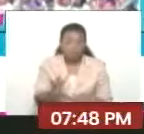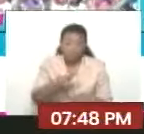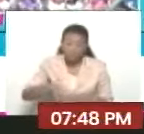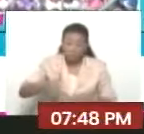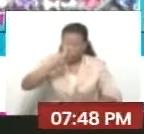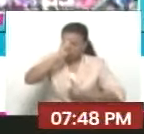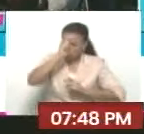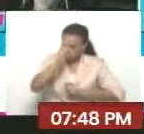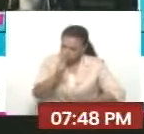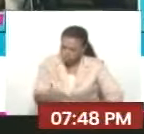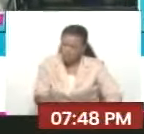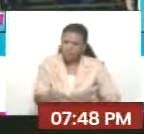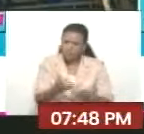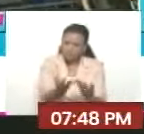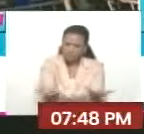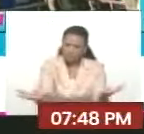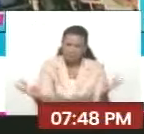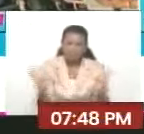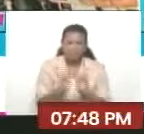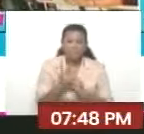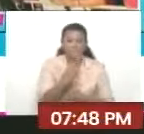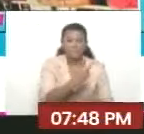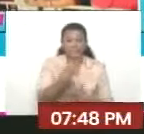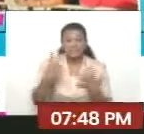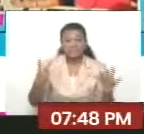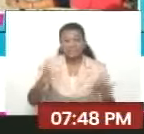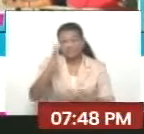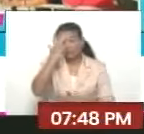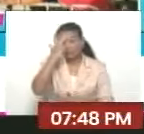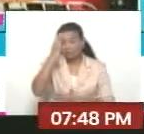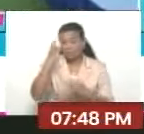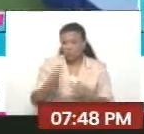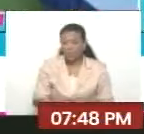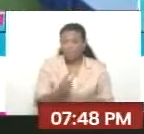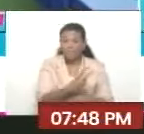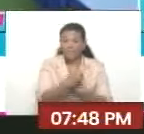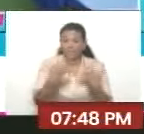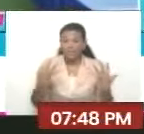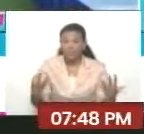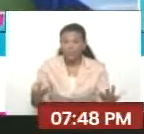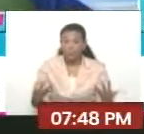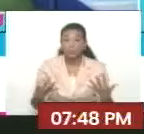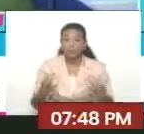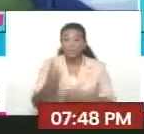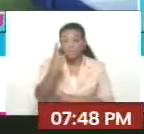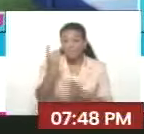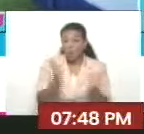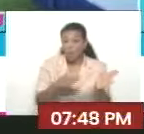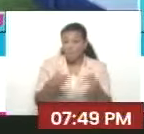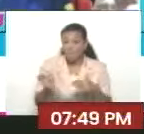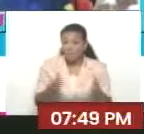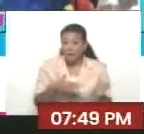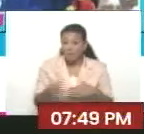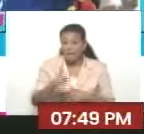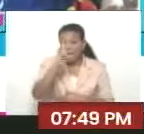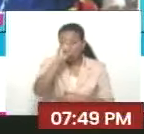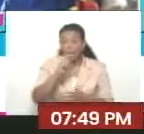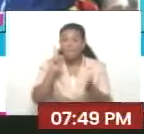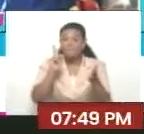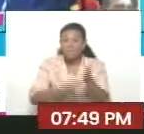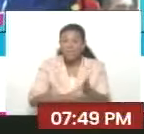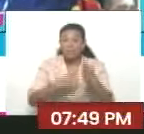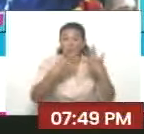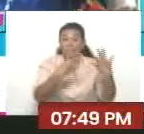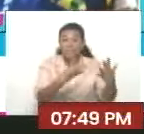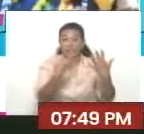conmemoramos el 27, 28, primero de marzo del año 89, que nos